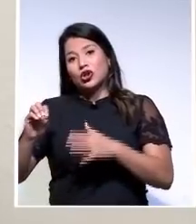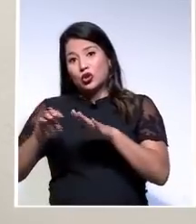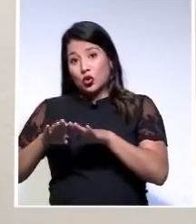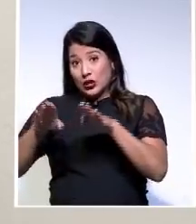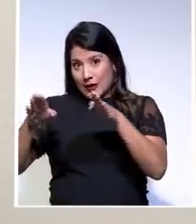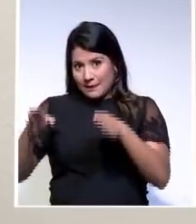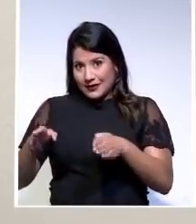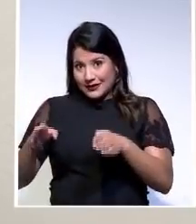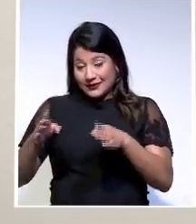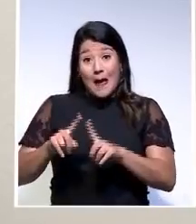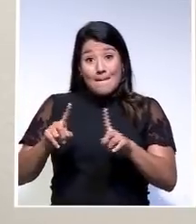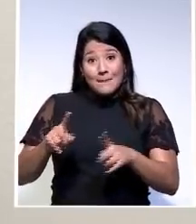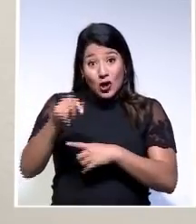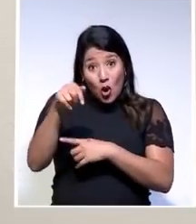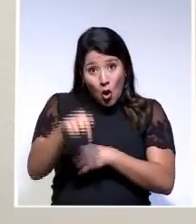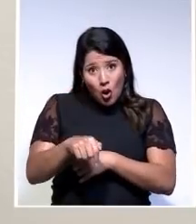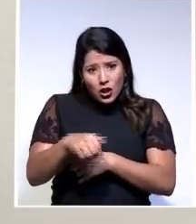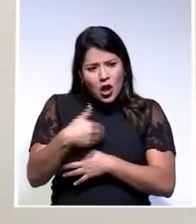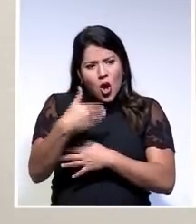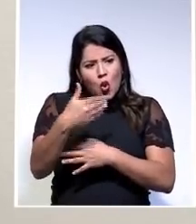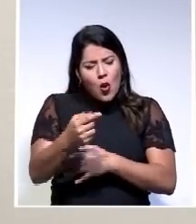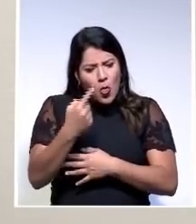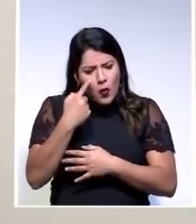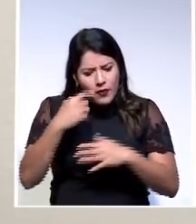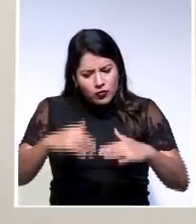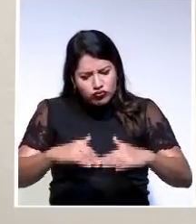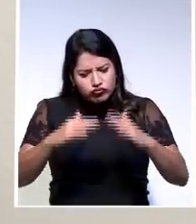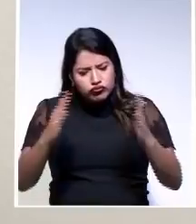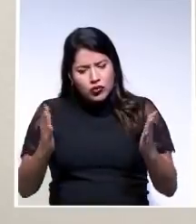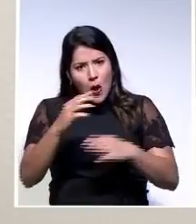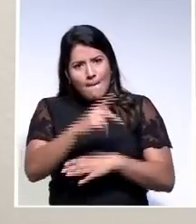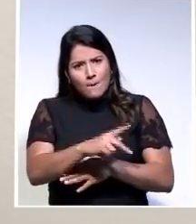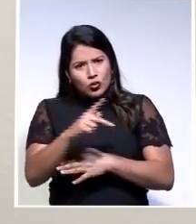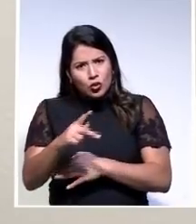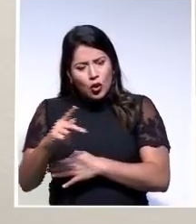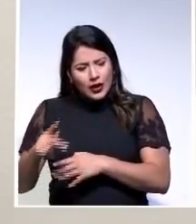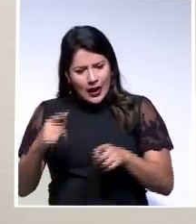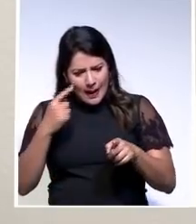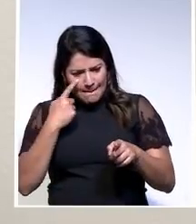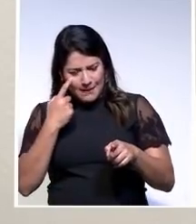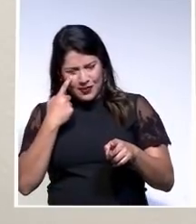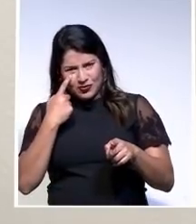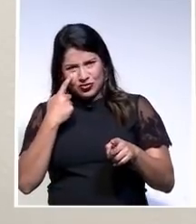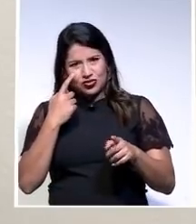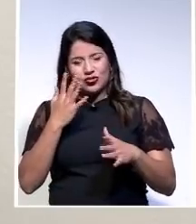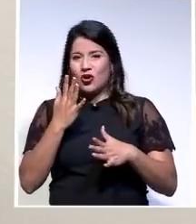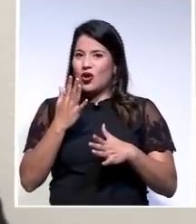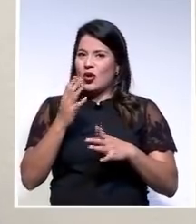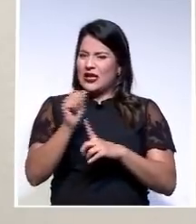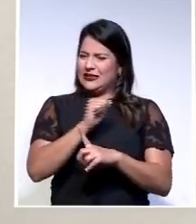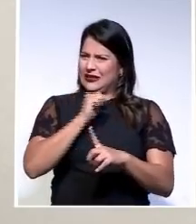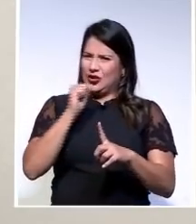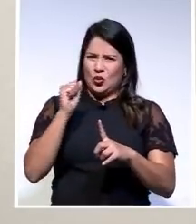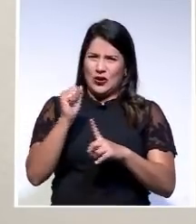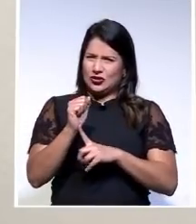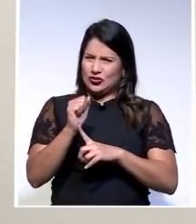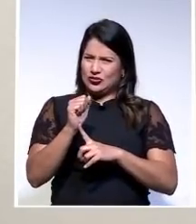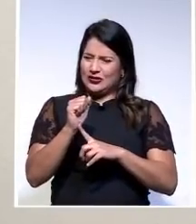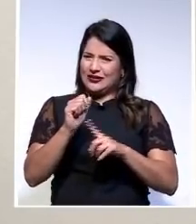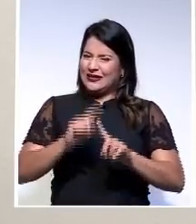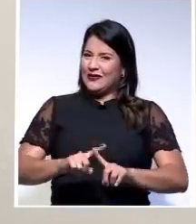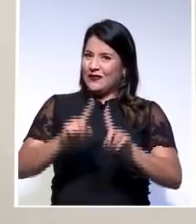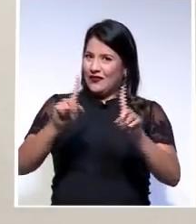observamos hoy al abrir las Tulas de Punta Arenas que se dio un comportamiento electoral atípico en comparación con el resto de